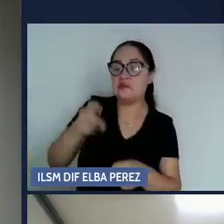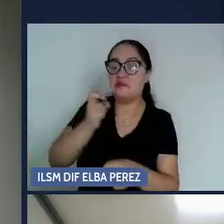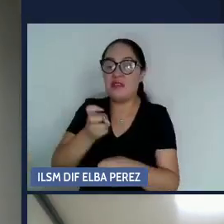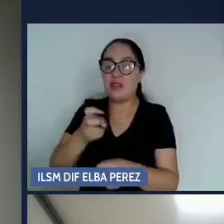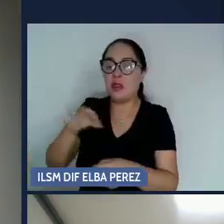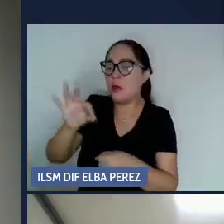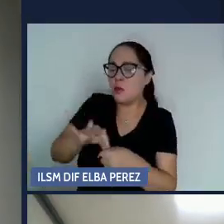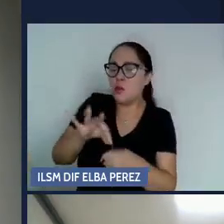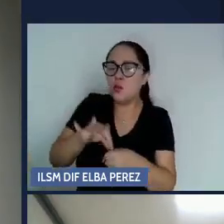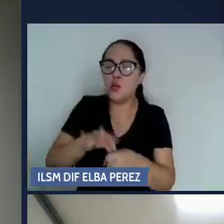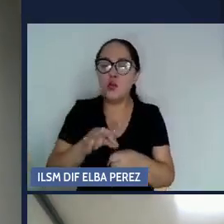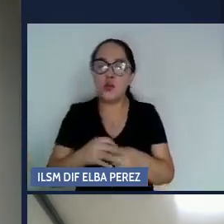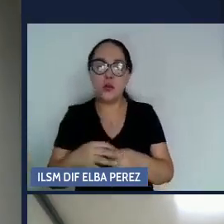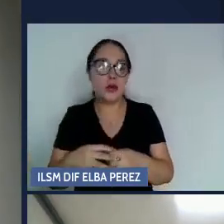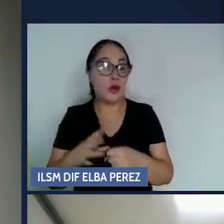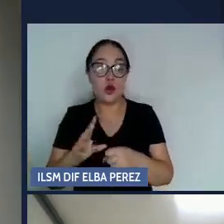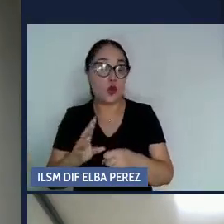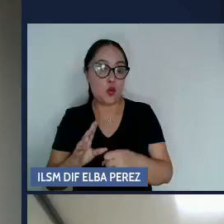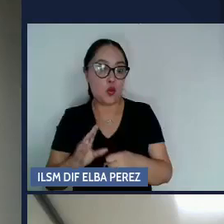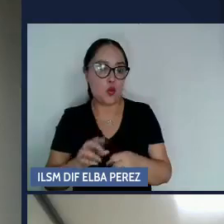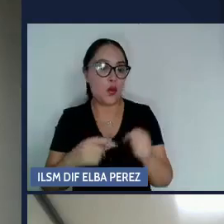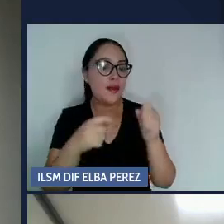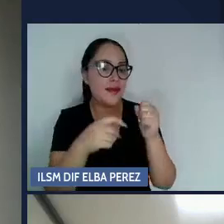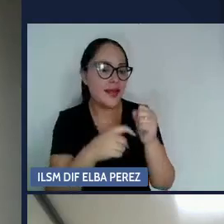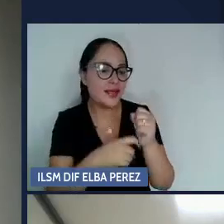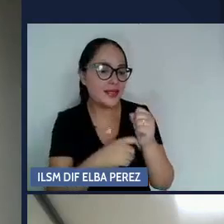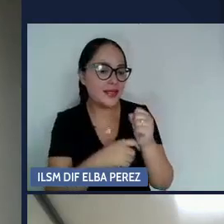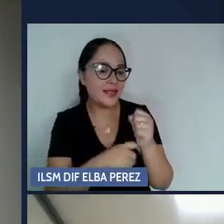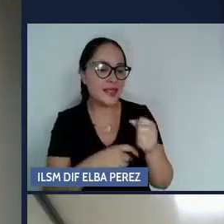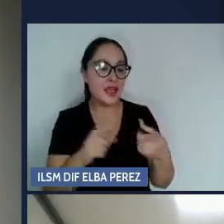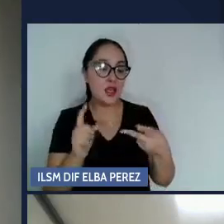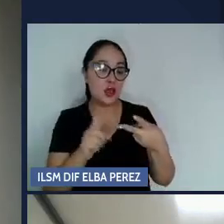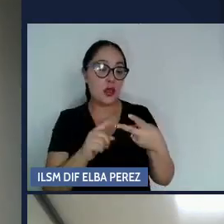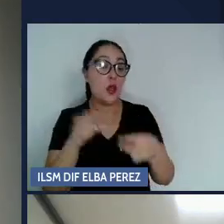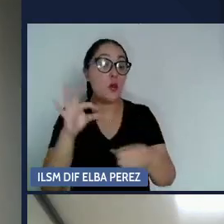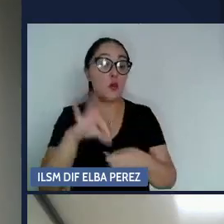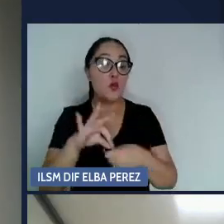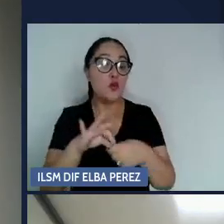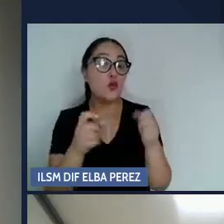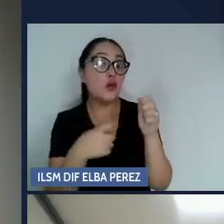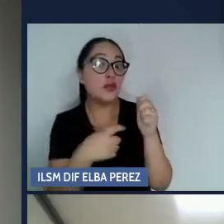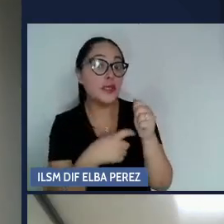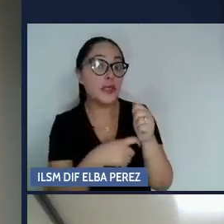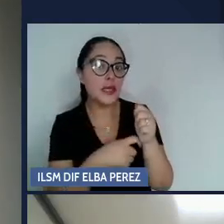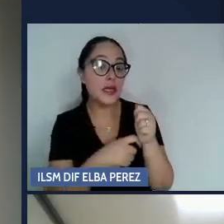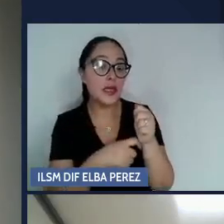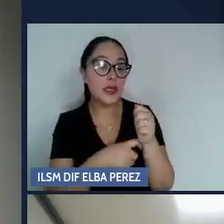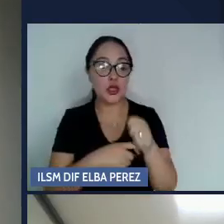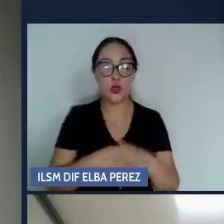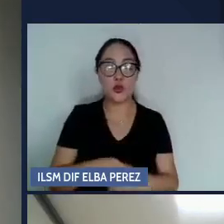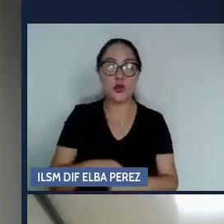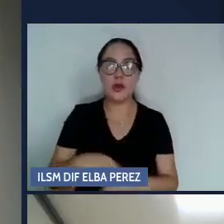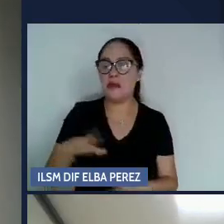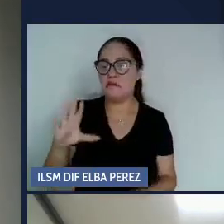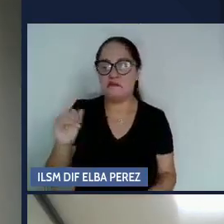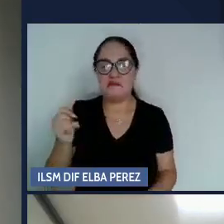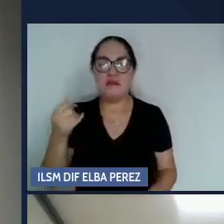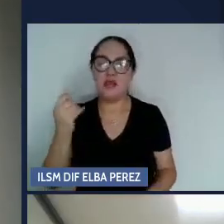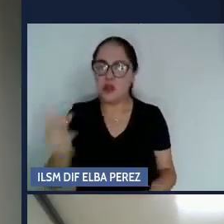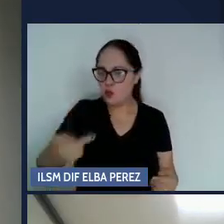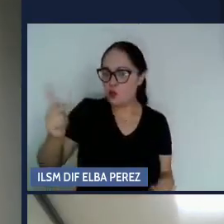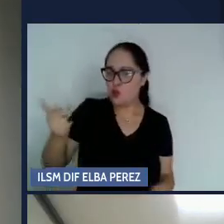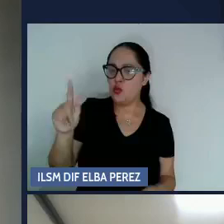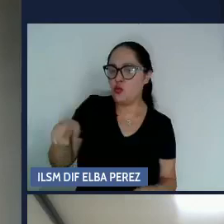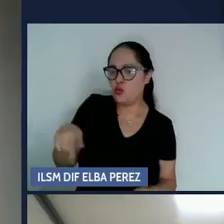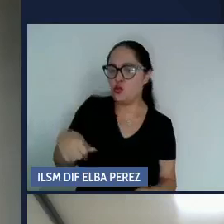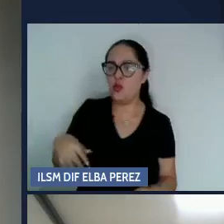es secreto. Nadie debe obligarnos a revelar el sentido del voto que estamos realizando.